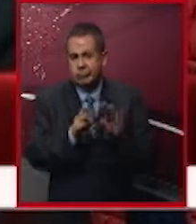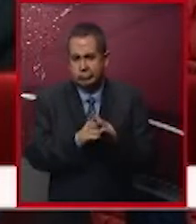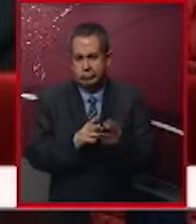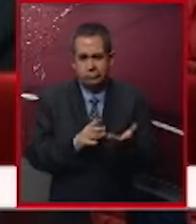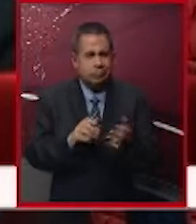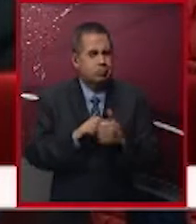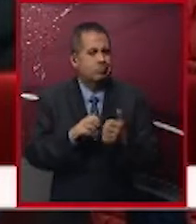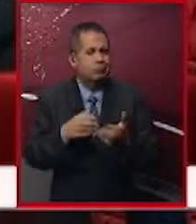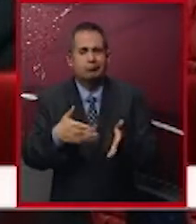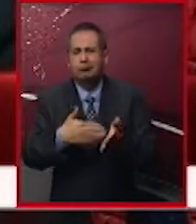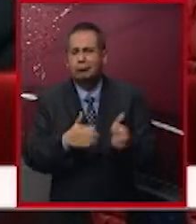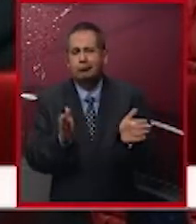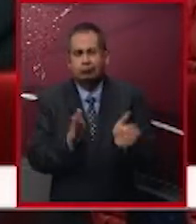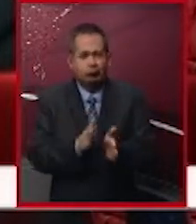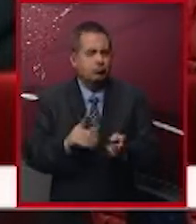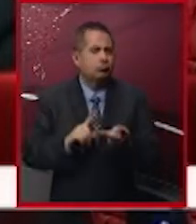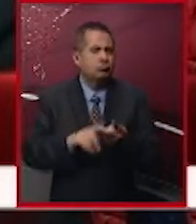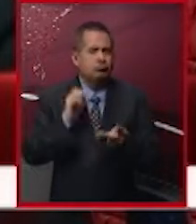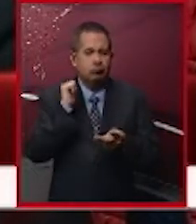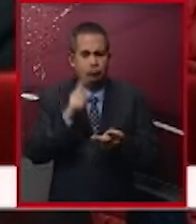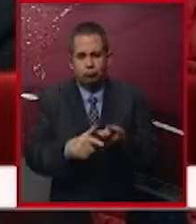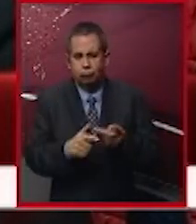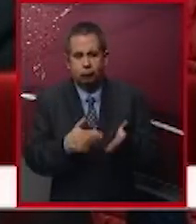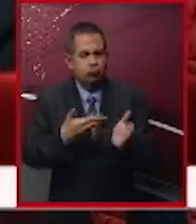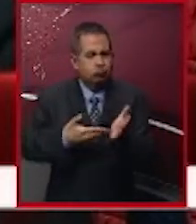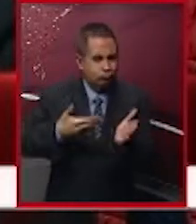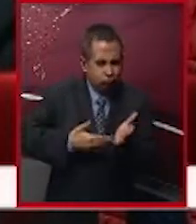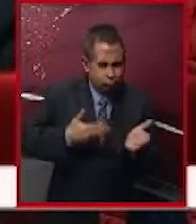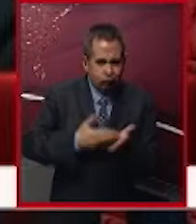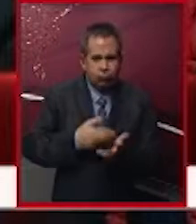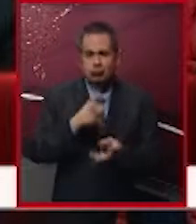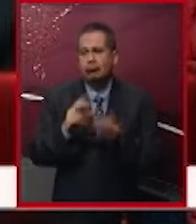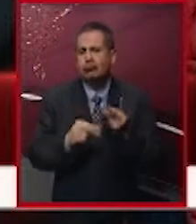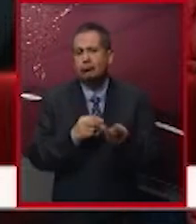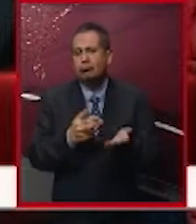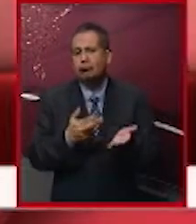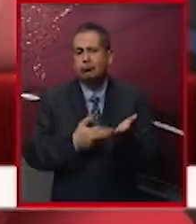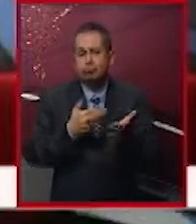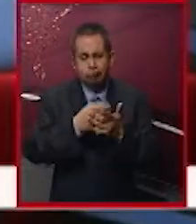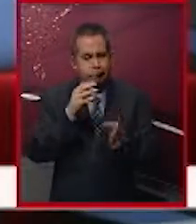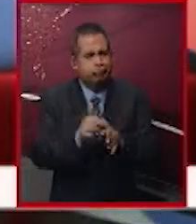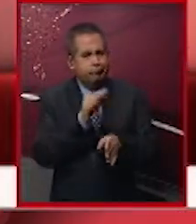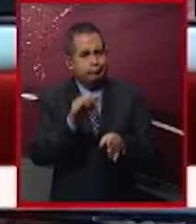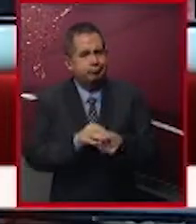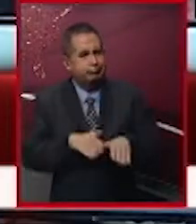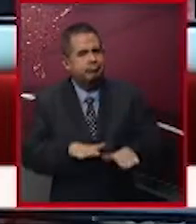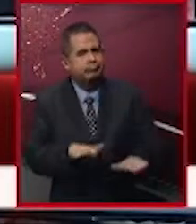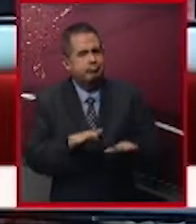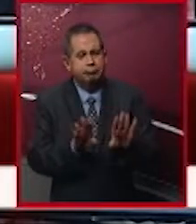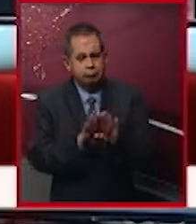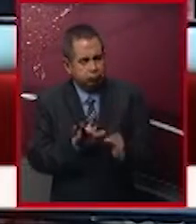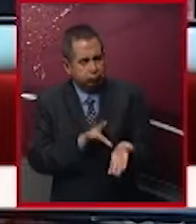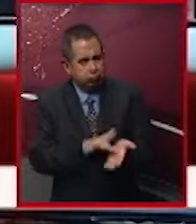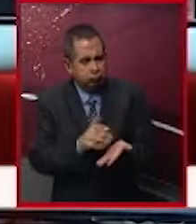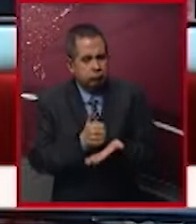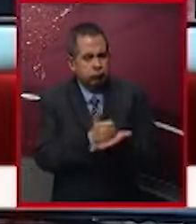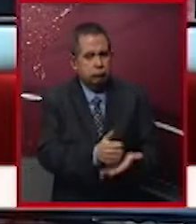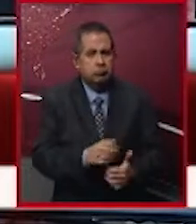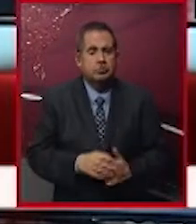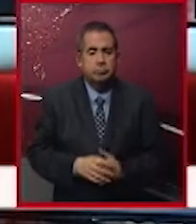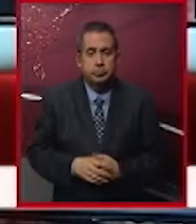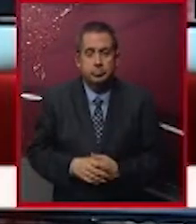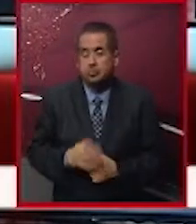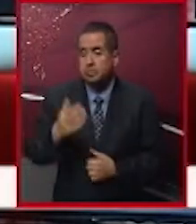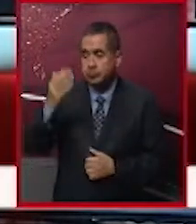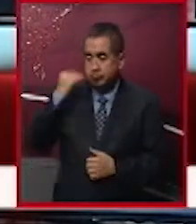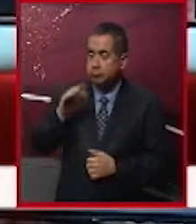fonda de comida o una pequeña herrería o un taller de costura? En la administración anterior se logró